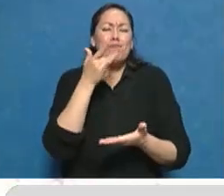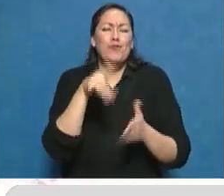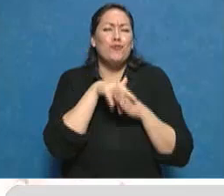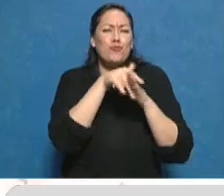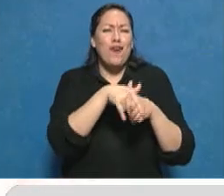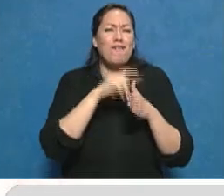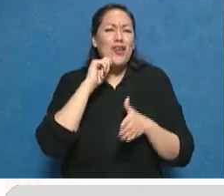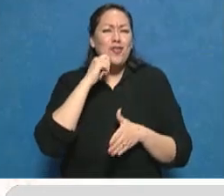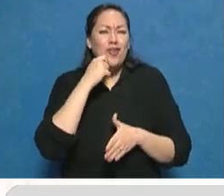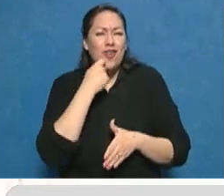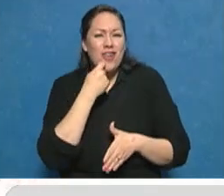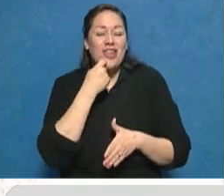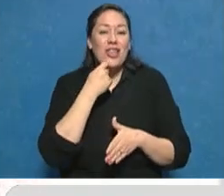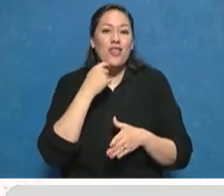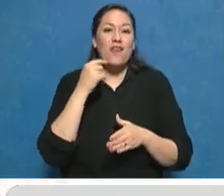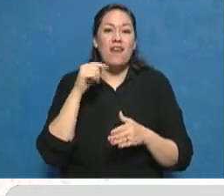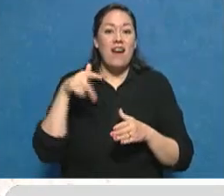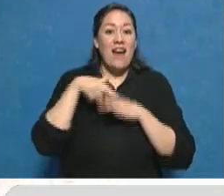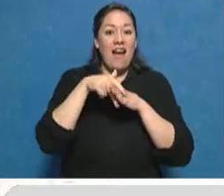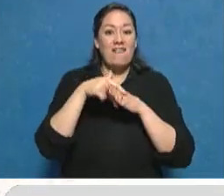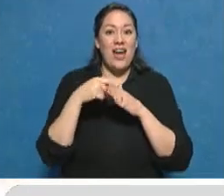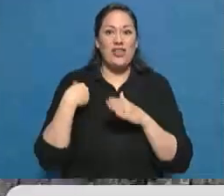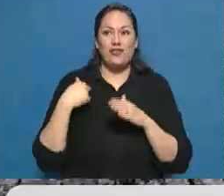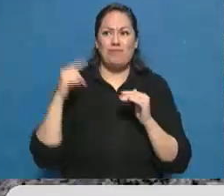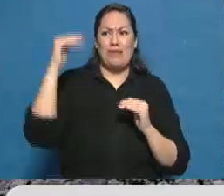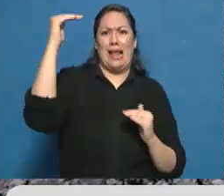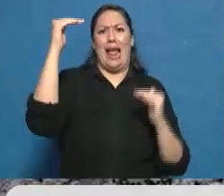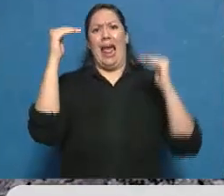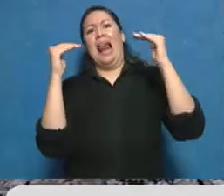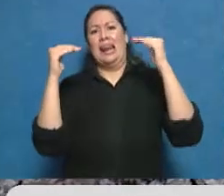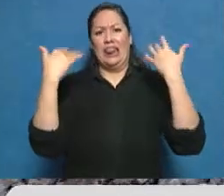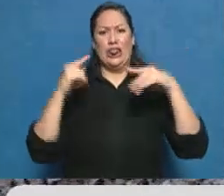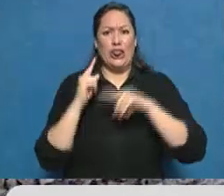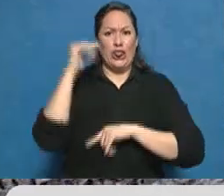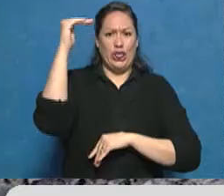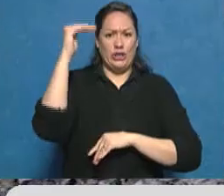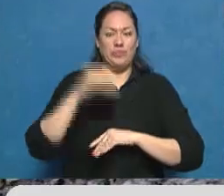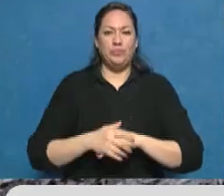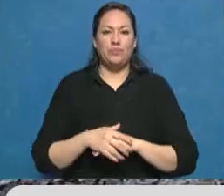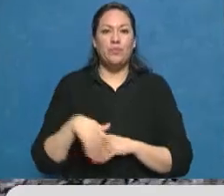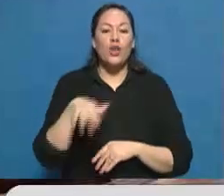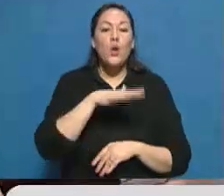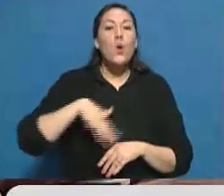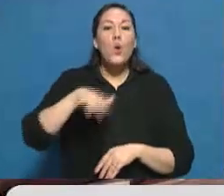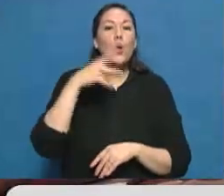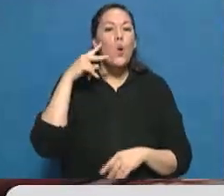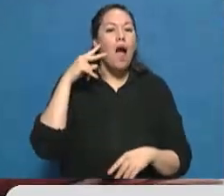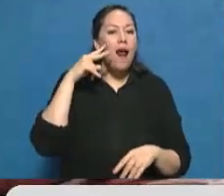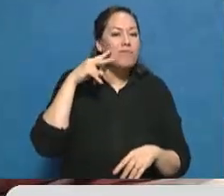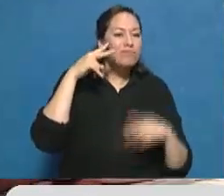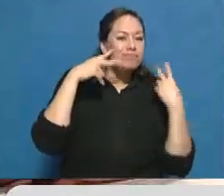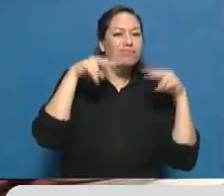que son. Mirá, te digo, algunos más altos que yo, unos caballos. Precioso. Bueno, estuvimos recorriendo allí los studs donde están